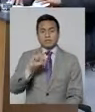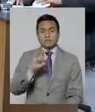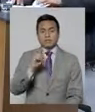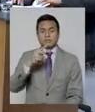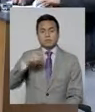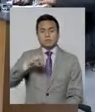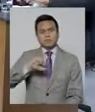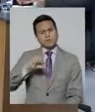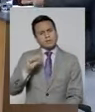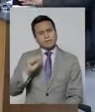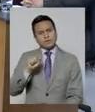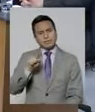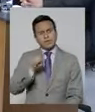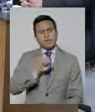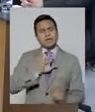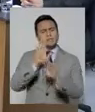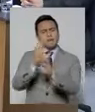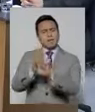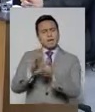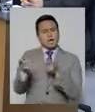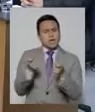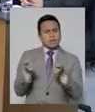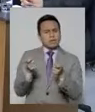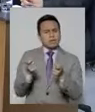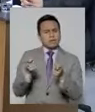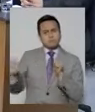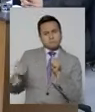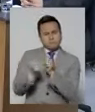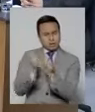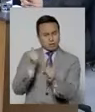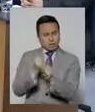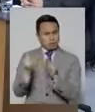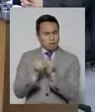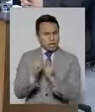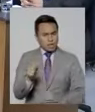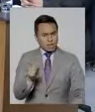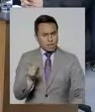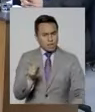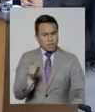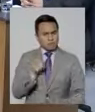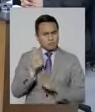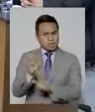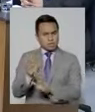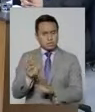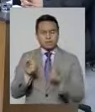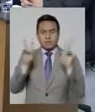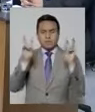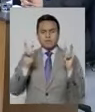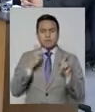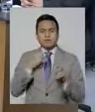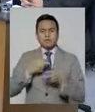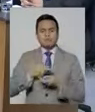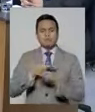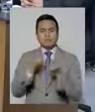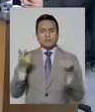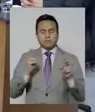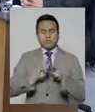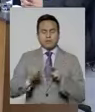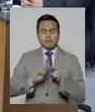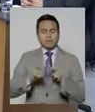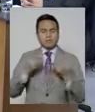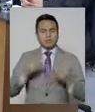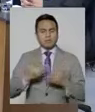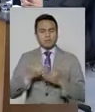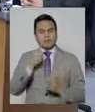Zúñiga. Si usted respalda la gestión, va a seguir trabajando con él. Y también esto a propósito de una publicación que hace en el día